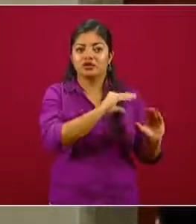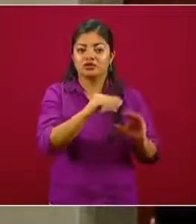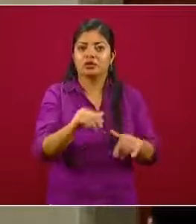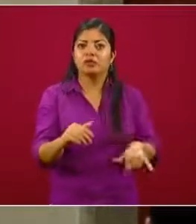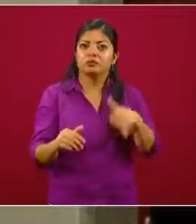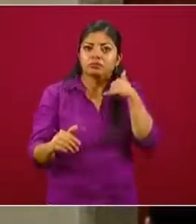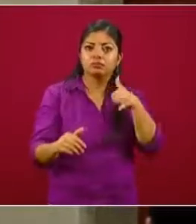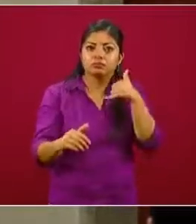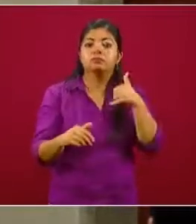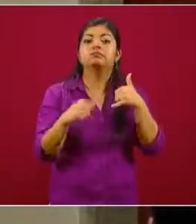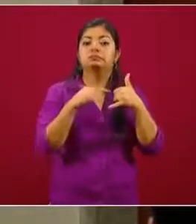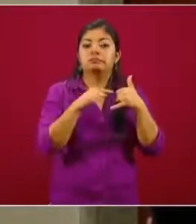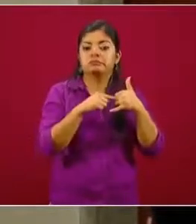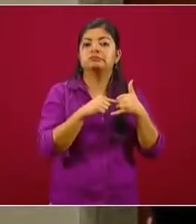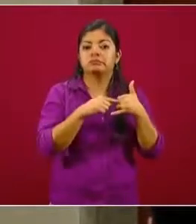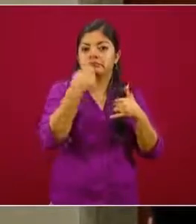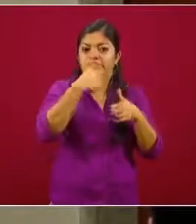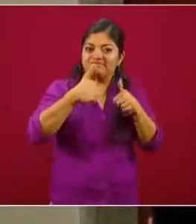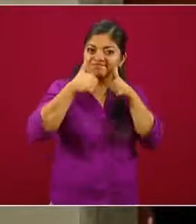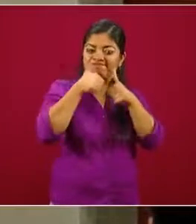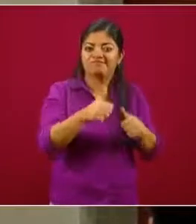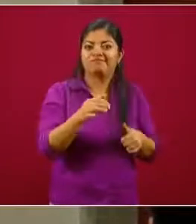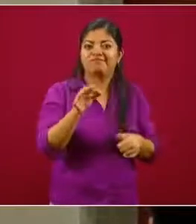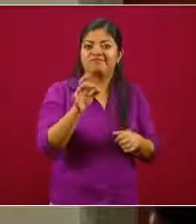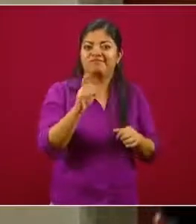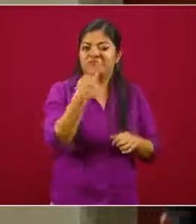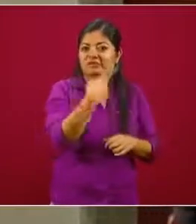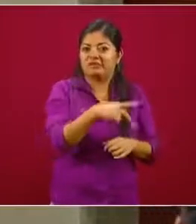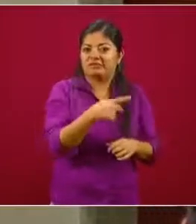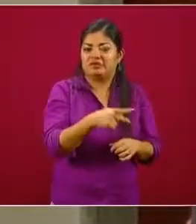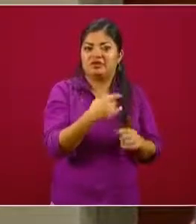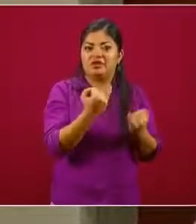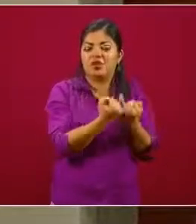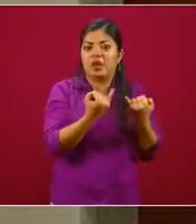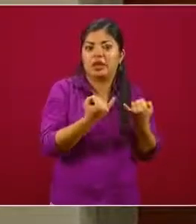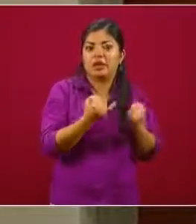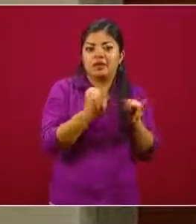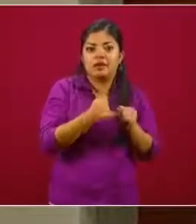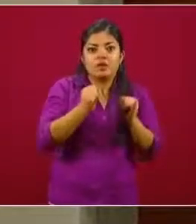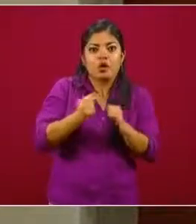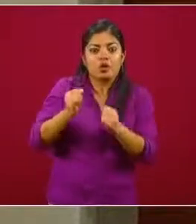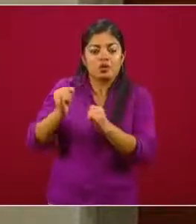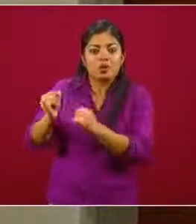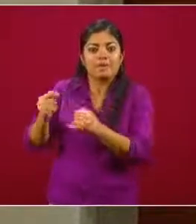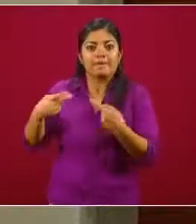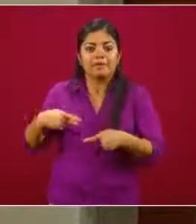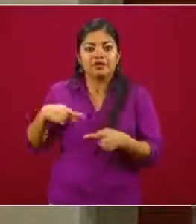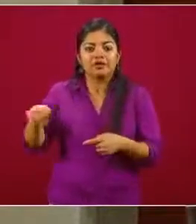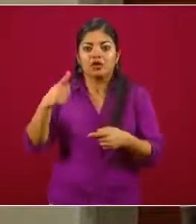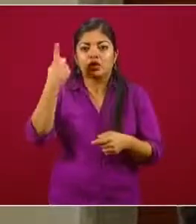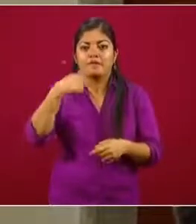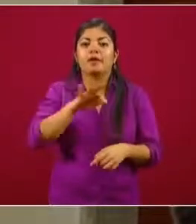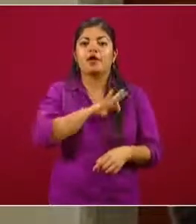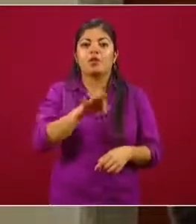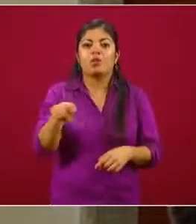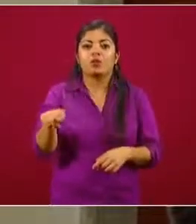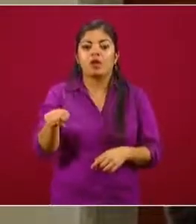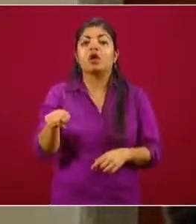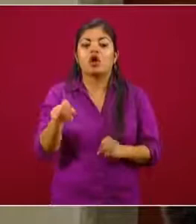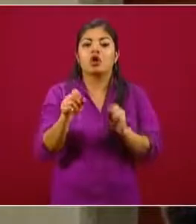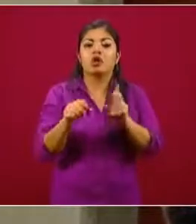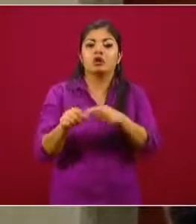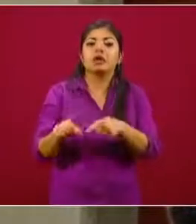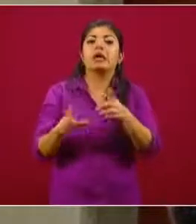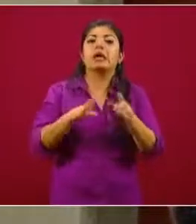puedan atender con las particularidades y comprensión, digamos, de las particularidades de esta comunidad, para que las puedan canalizar a